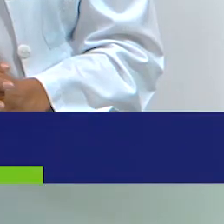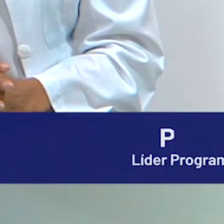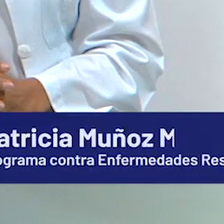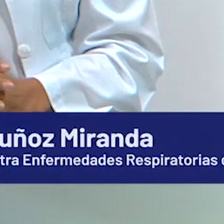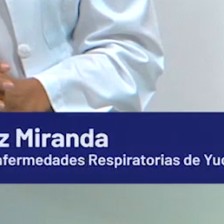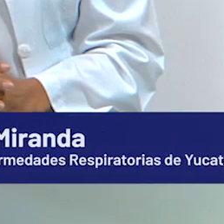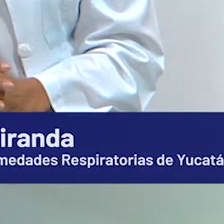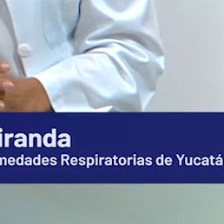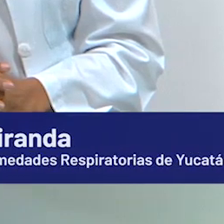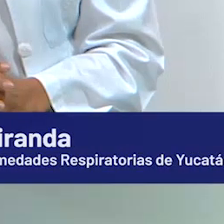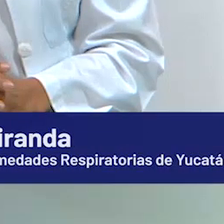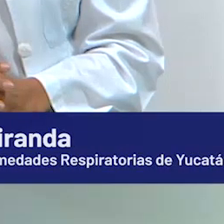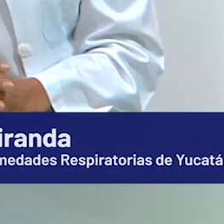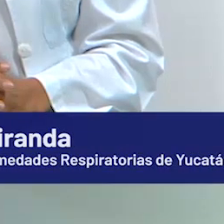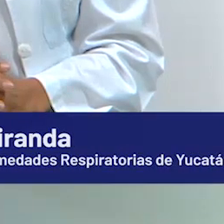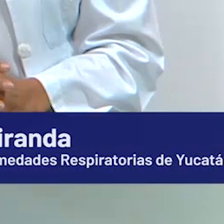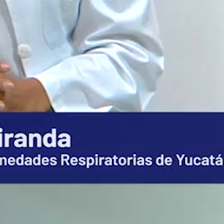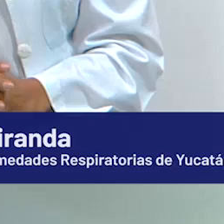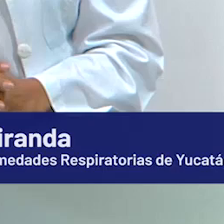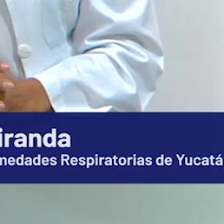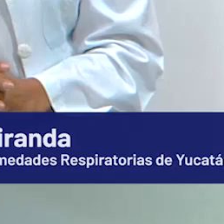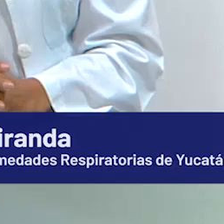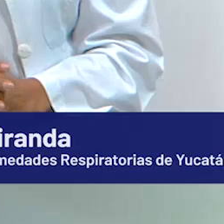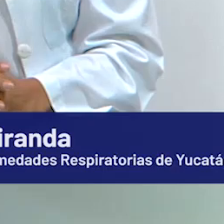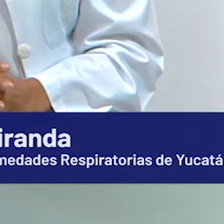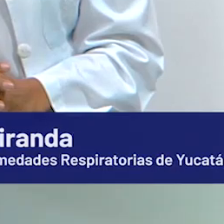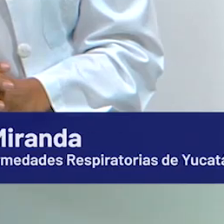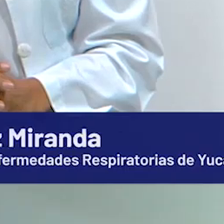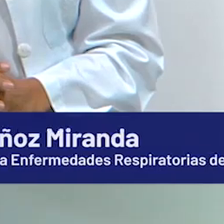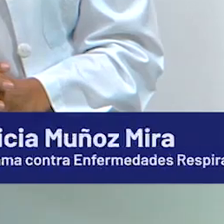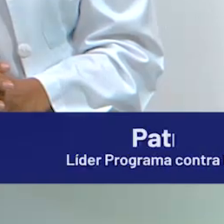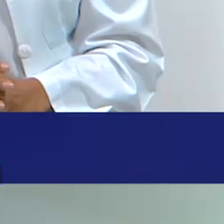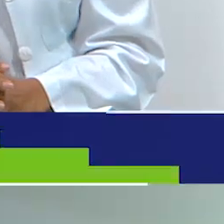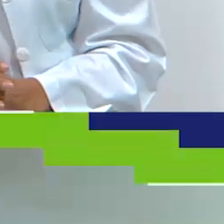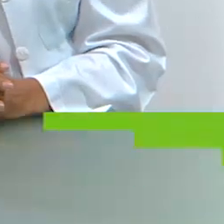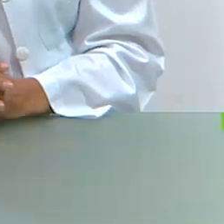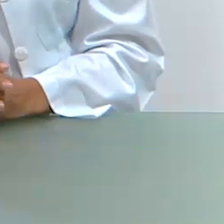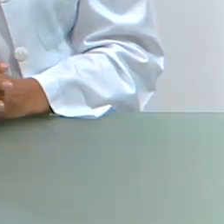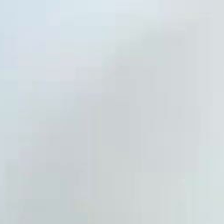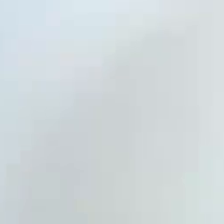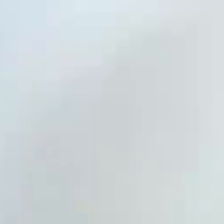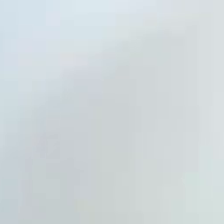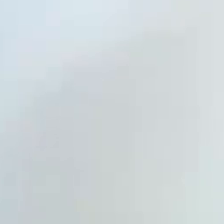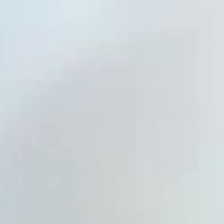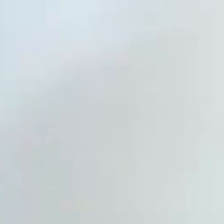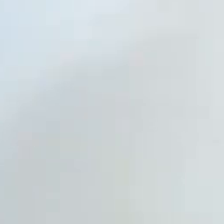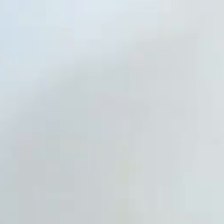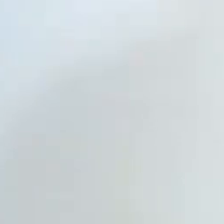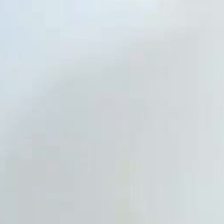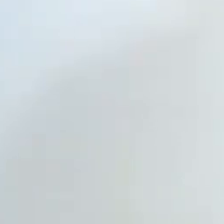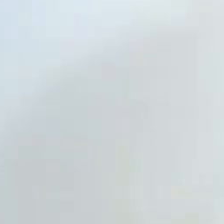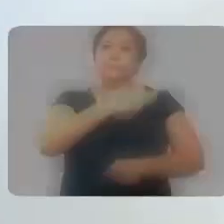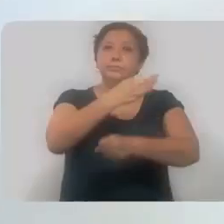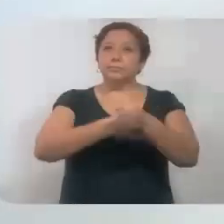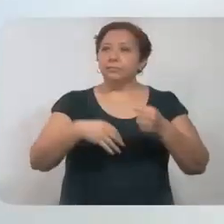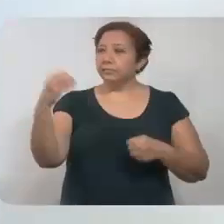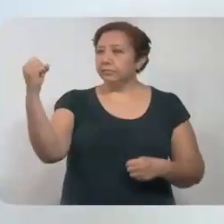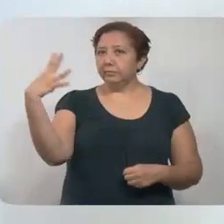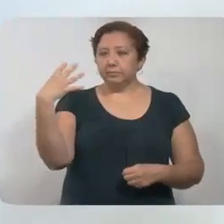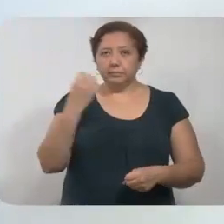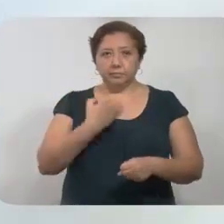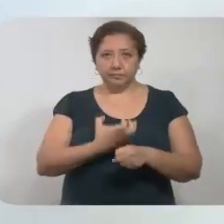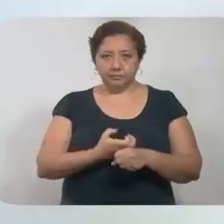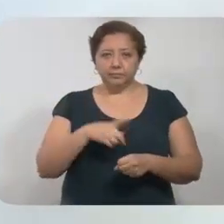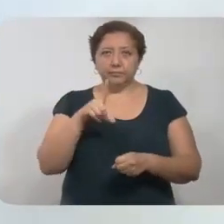Buenas tardes, nos permitimos dar el informe diario relacionado con el COVID-19. Gracias doctora, buenas tardes. El semáforo